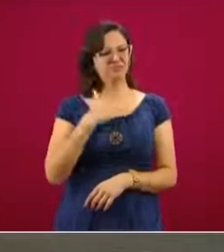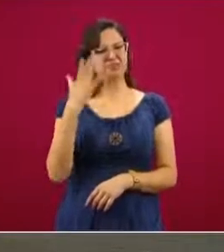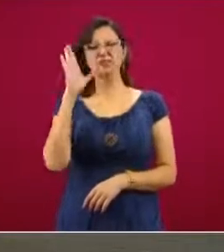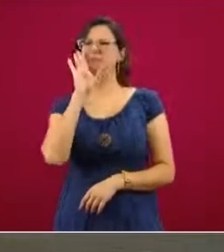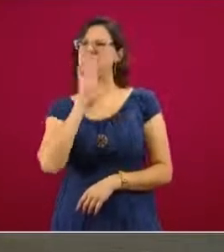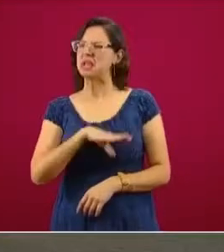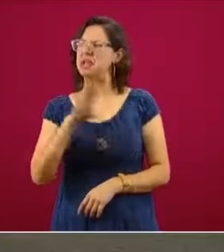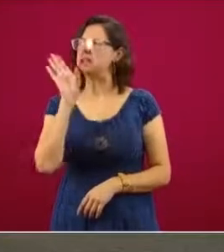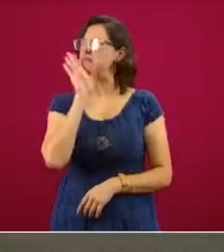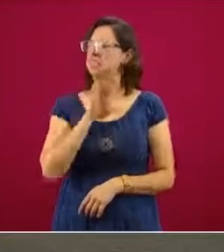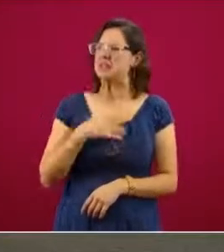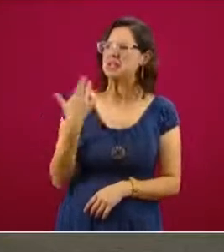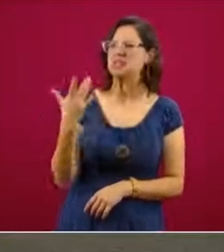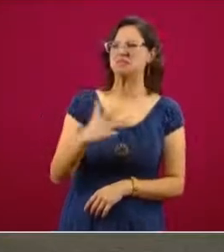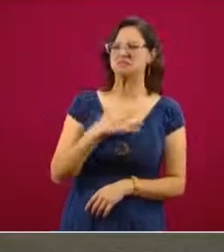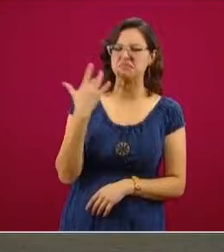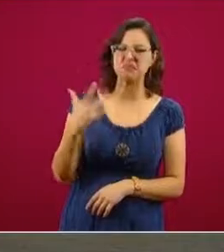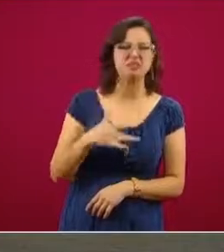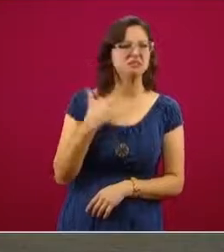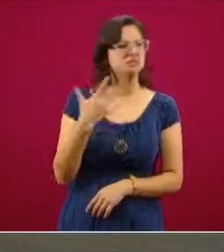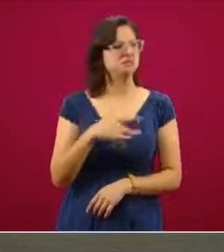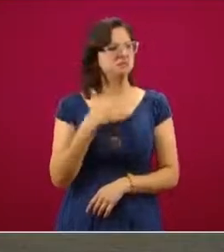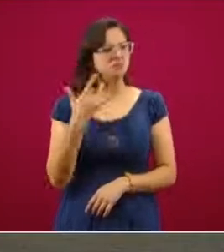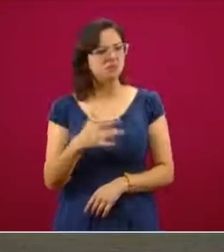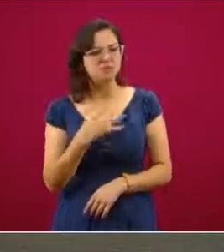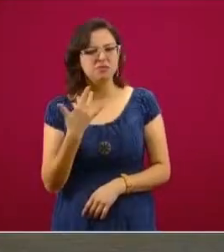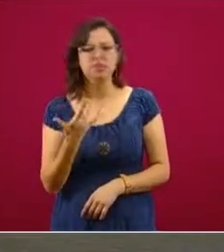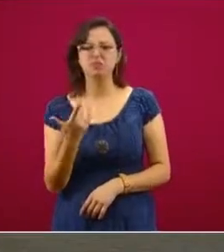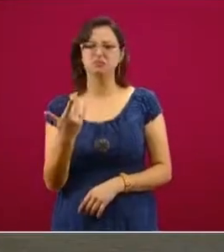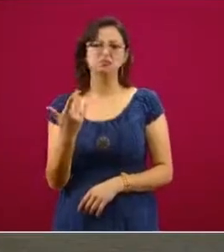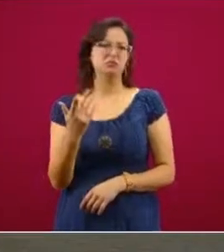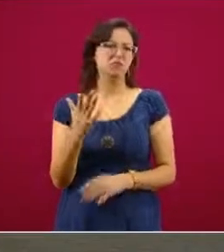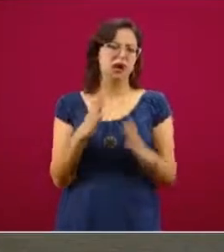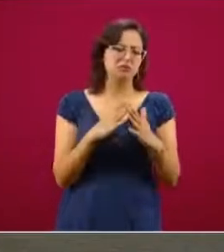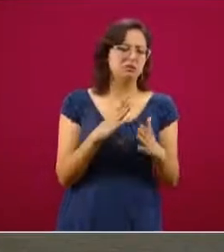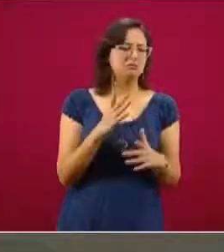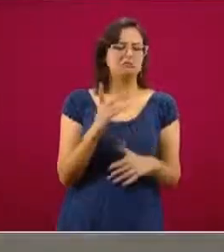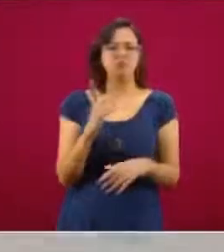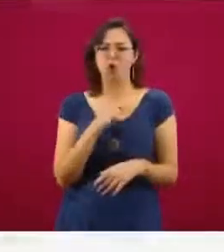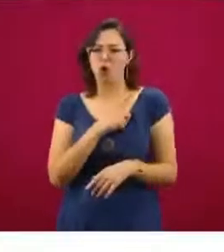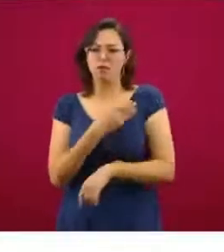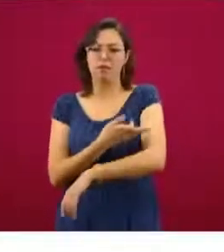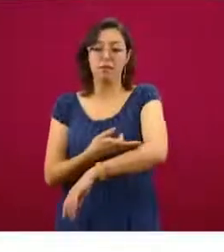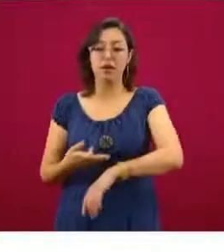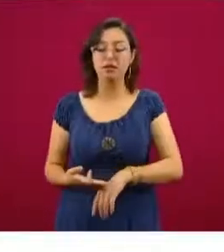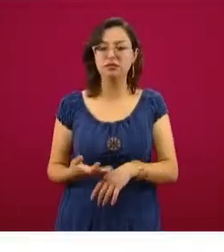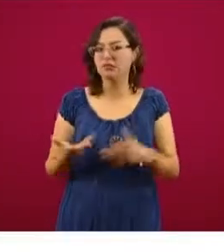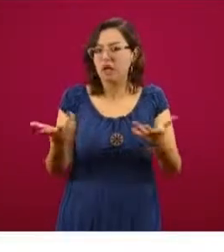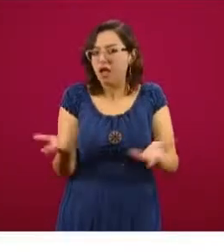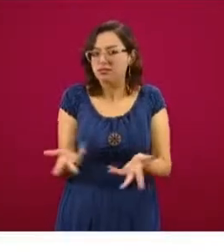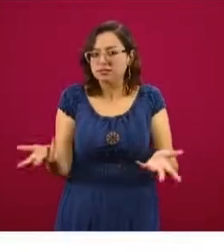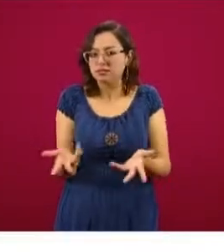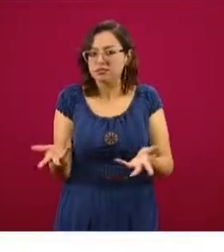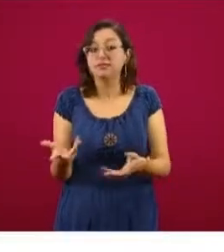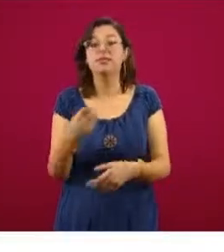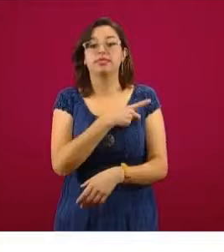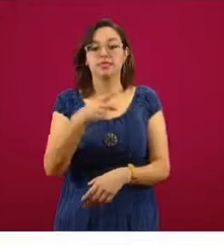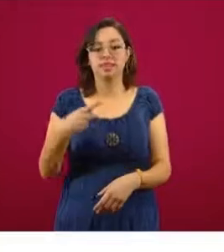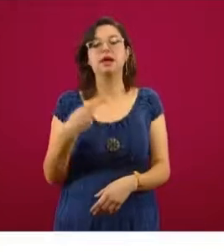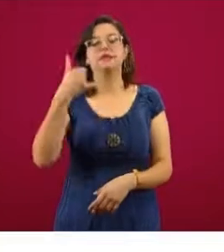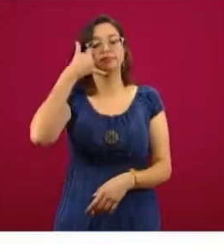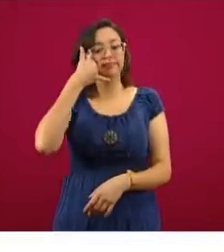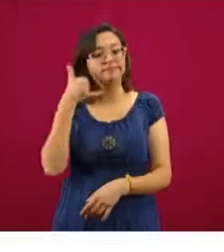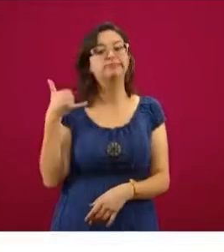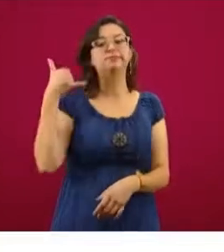está en su casa, está con un familiar o está solo, y lo que estamos pidiendo que haga es llamar a alguno de estos teléfonos. Son